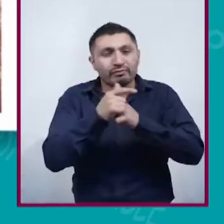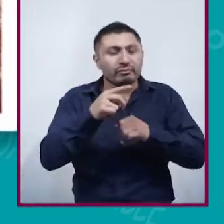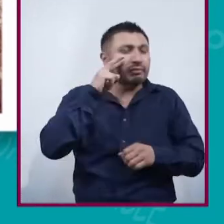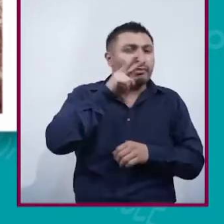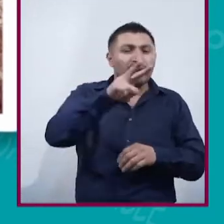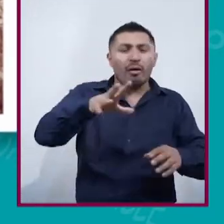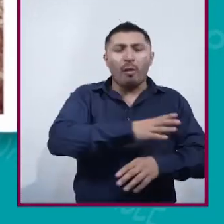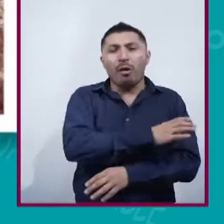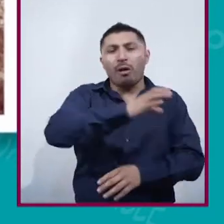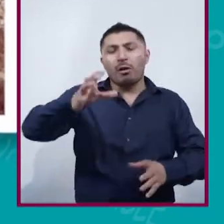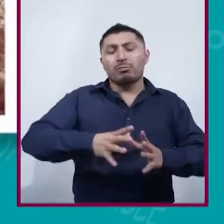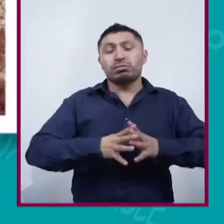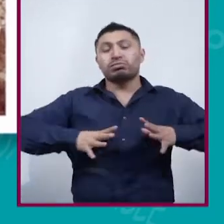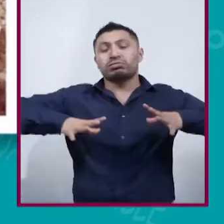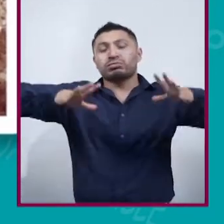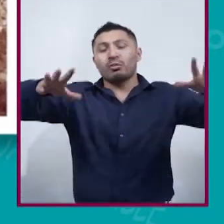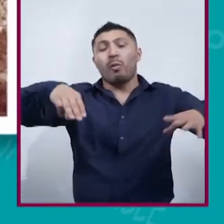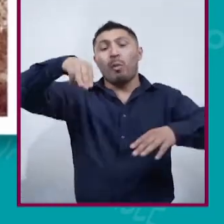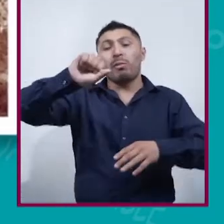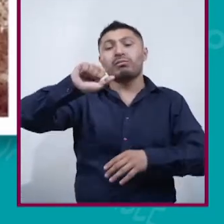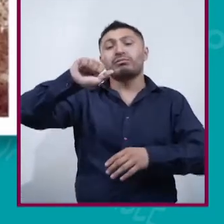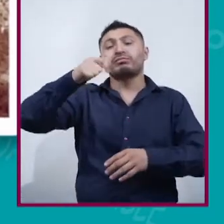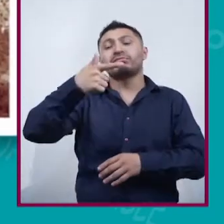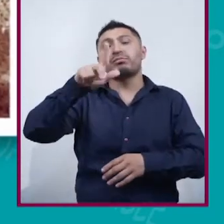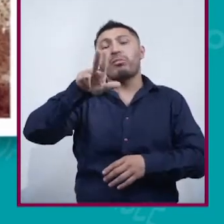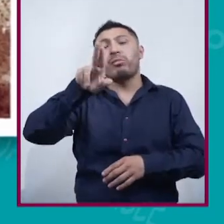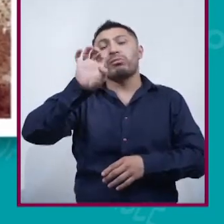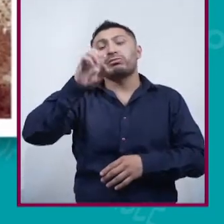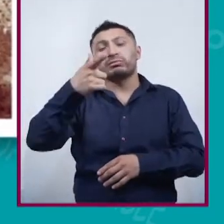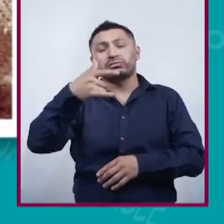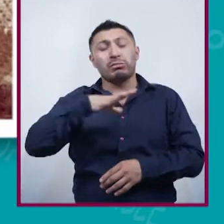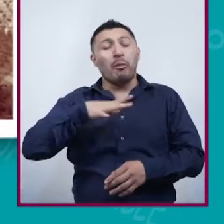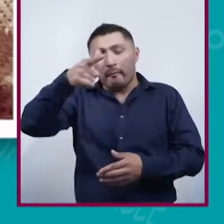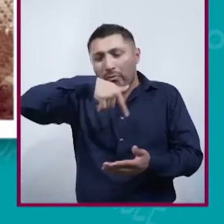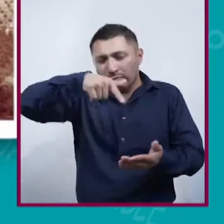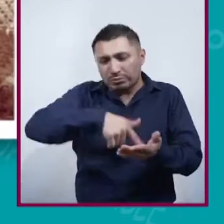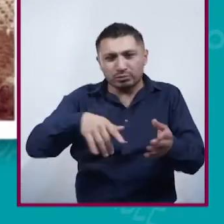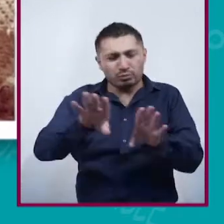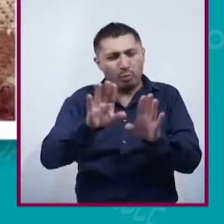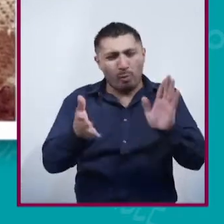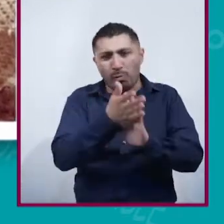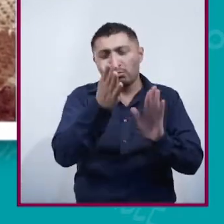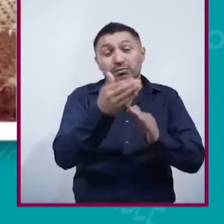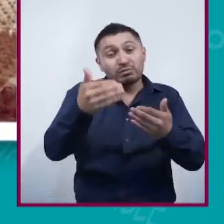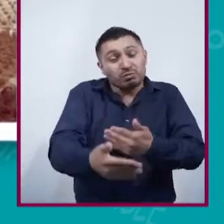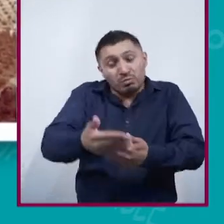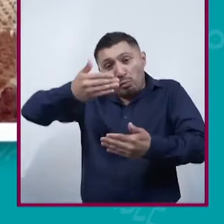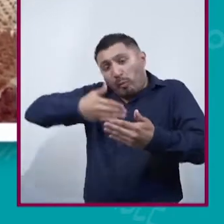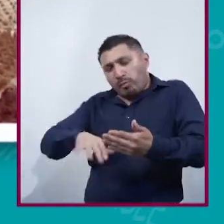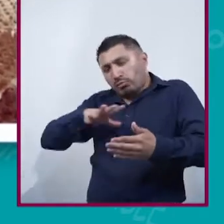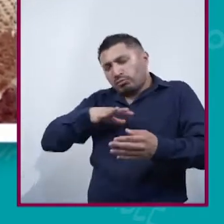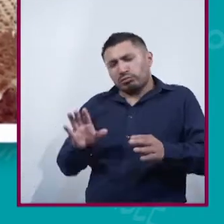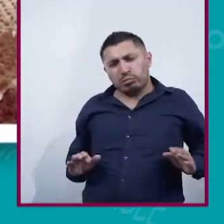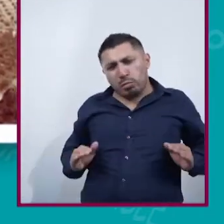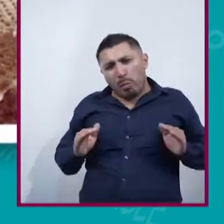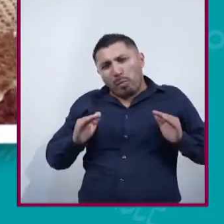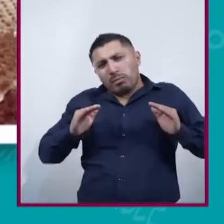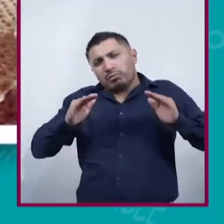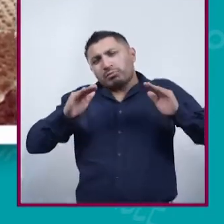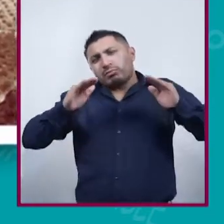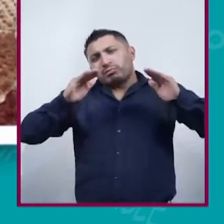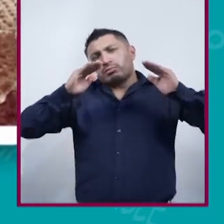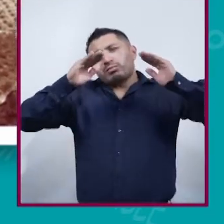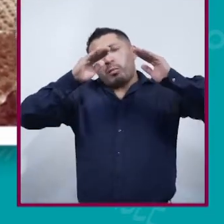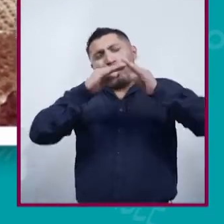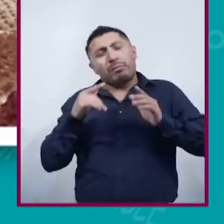un extenso campo sembrado de magueyes. Justo en medio se aprecia una construcción. Atrás de ella inicia una colina que se